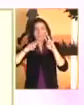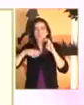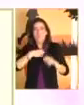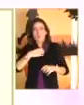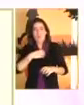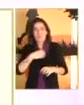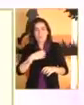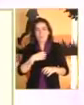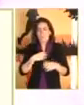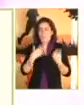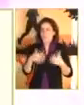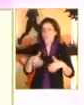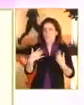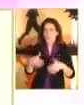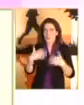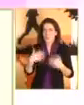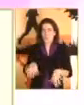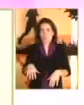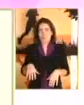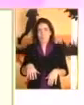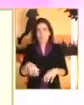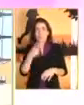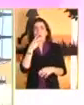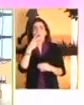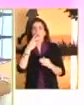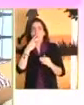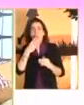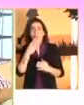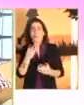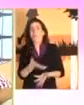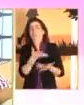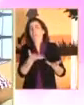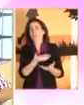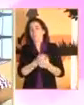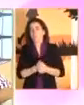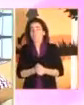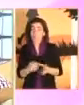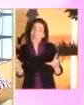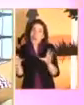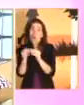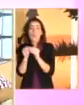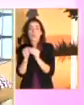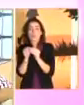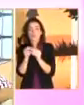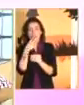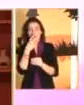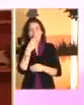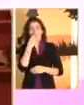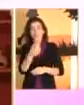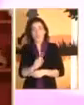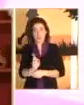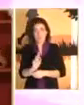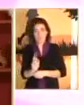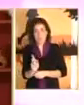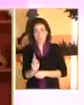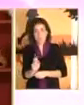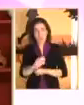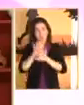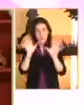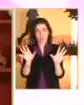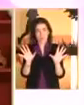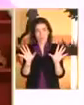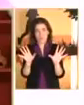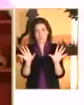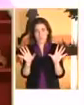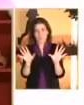mucho peor que nuestros tabaquistas. Concluimos, el tabaco no es bueno, eso ha quedado bastante claro. Yo, por lo menos, creo que no es bueno. ¿Y